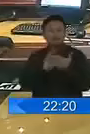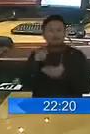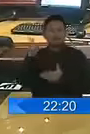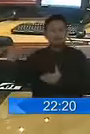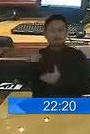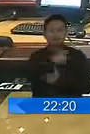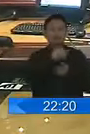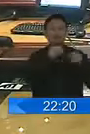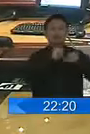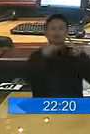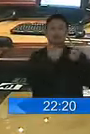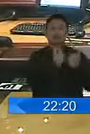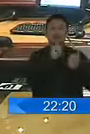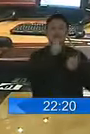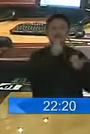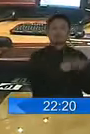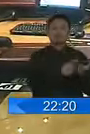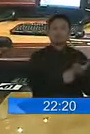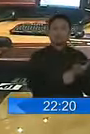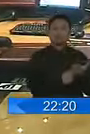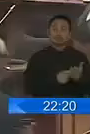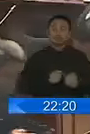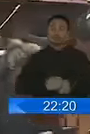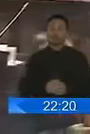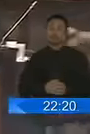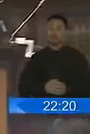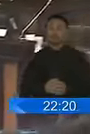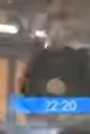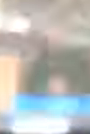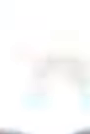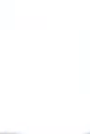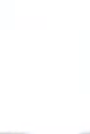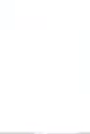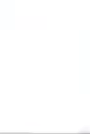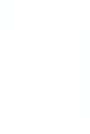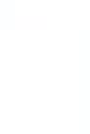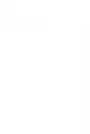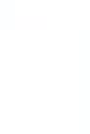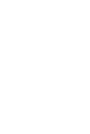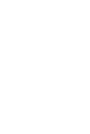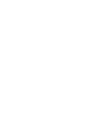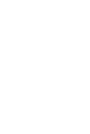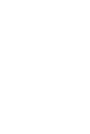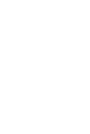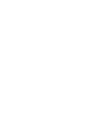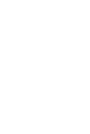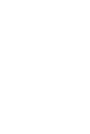en el pleno el primer debate del mismo antes del feriado. Informó Javier Rosero.